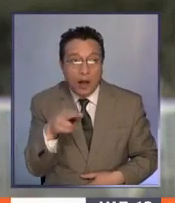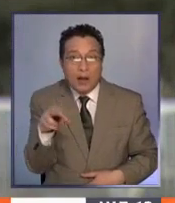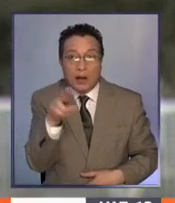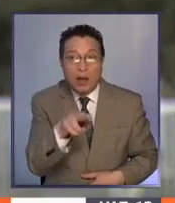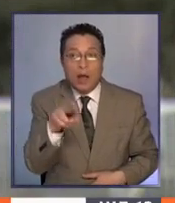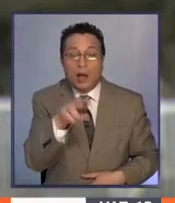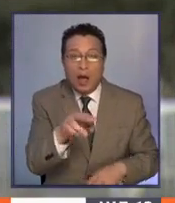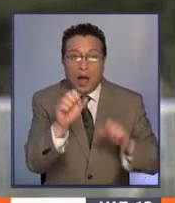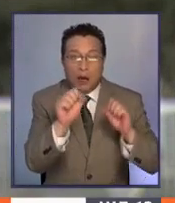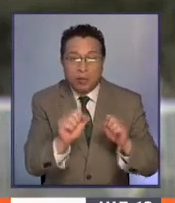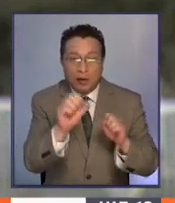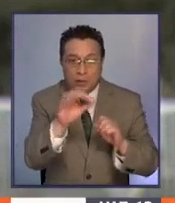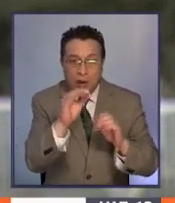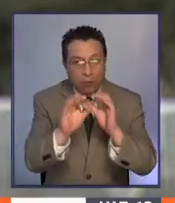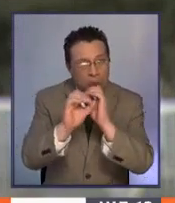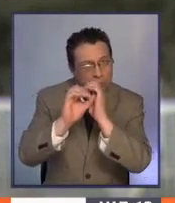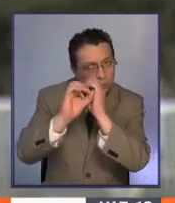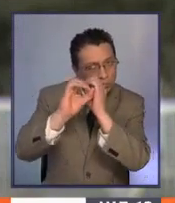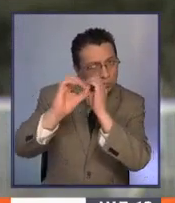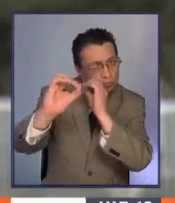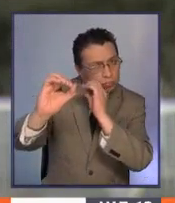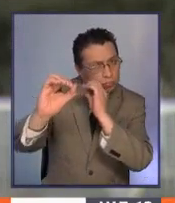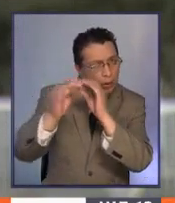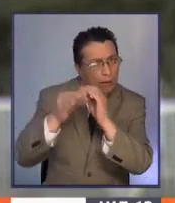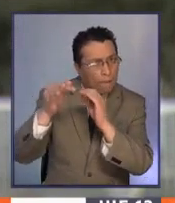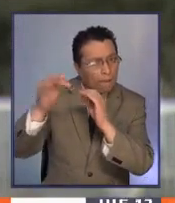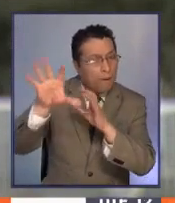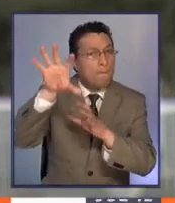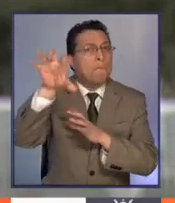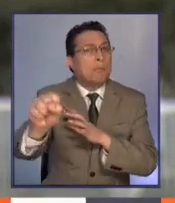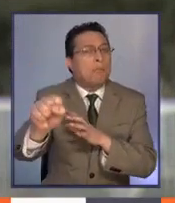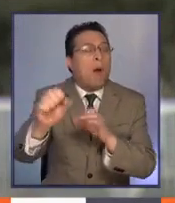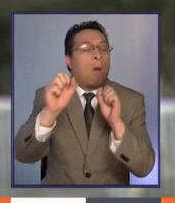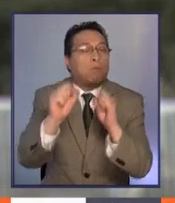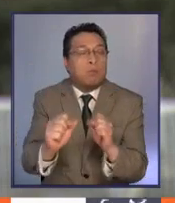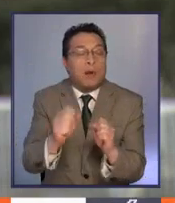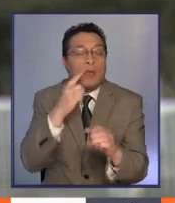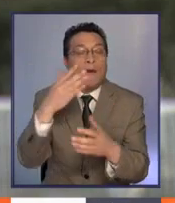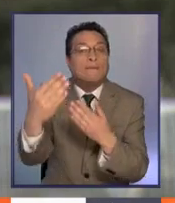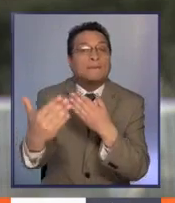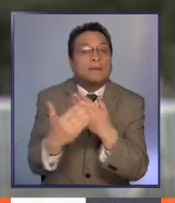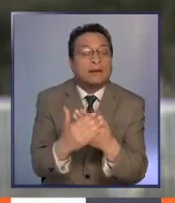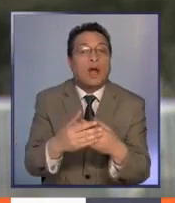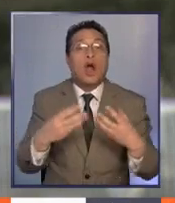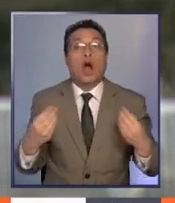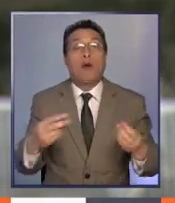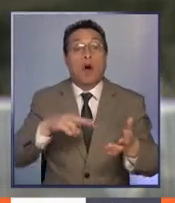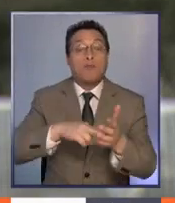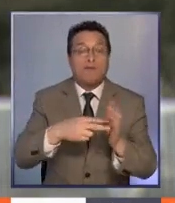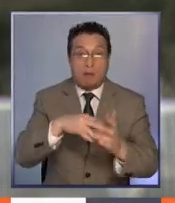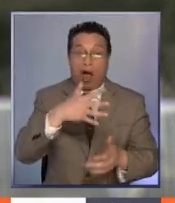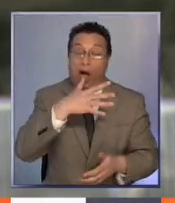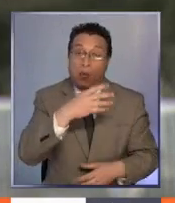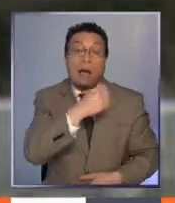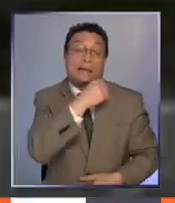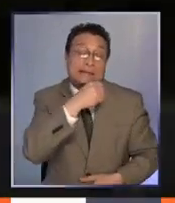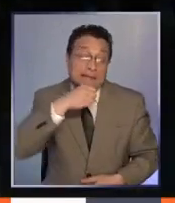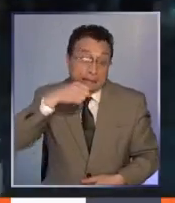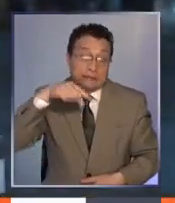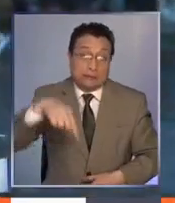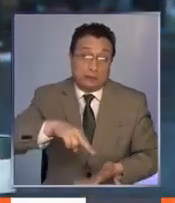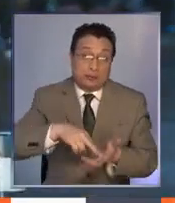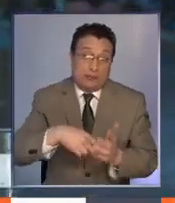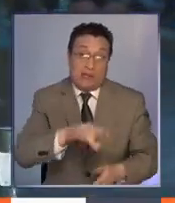poder, digamos, pronosticar un poco más a mayor plazo cómo se viene, sobre todo el problema hídrico que está tan complicado en nuestro